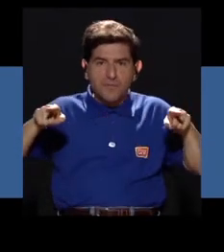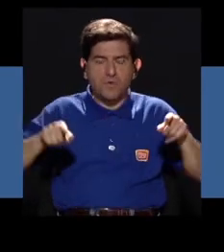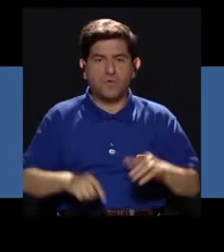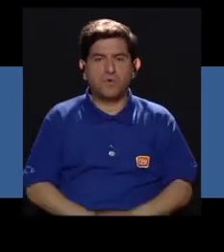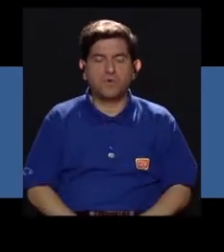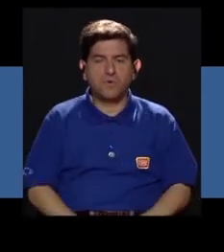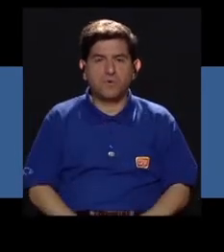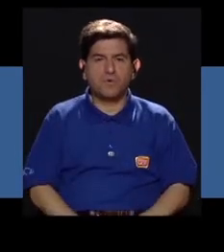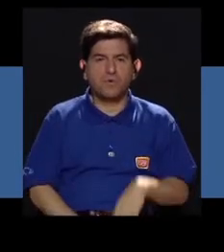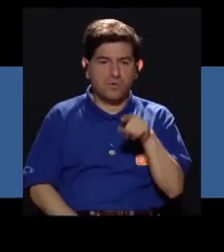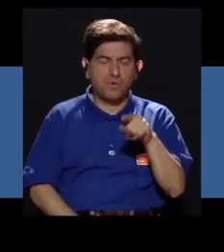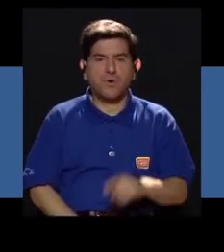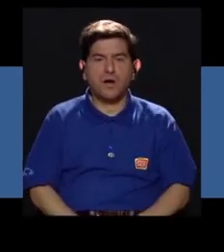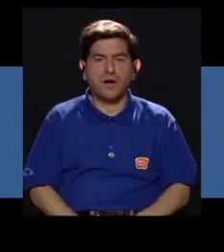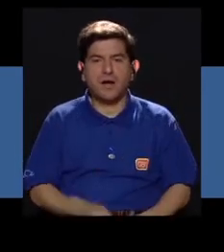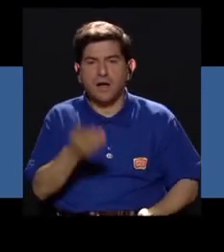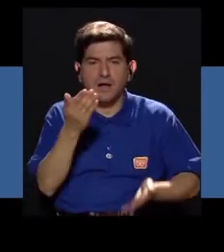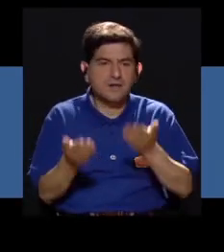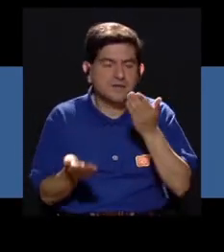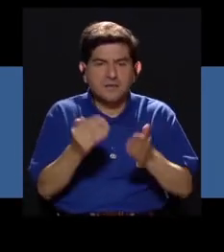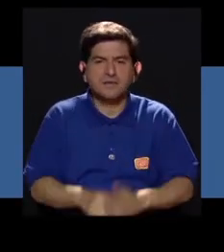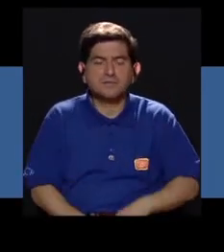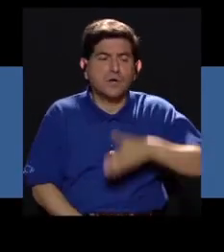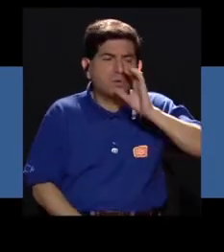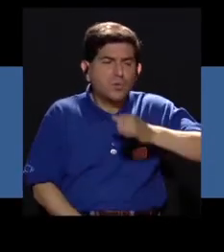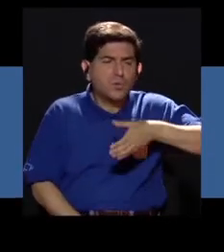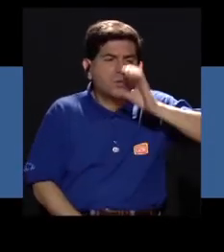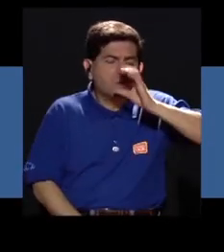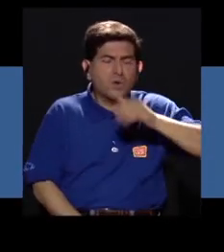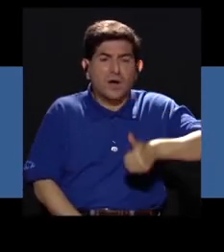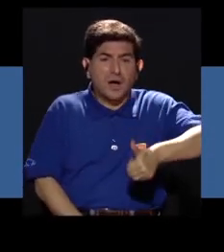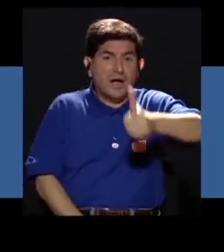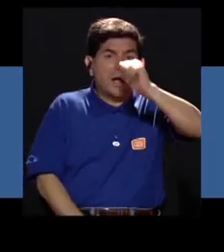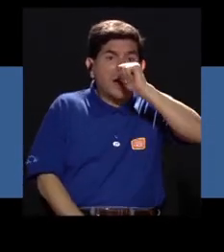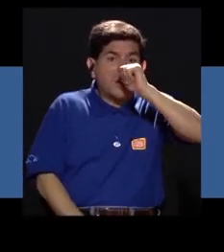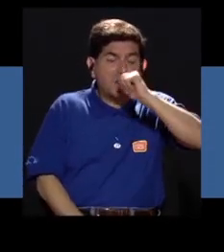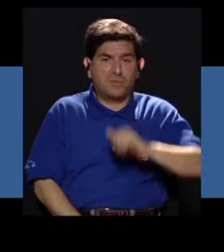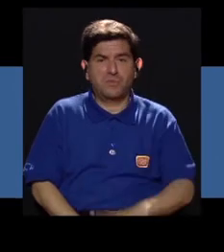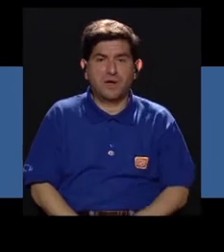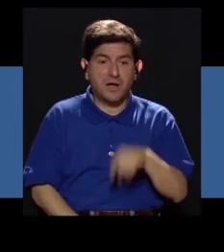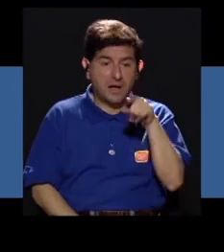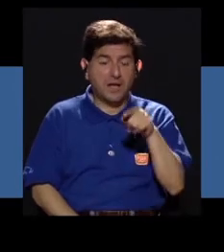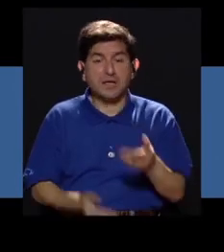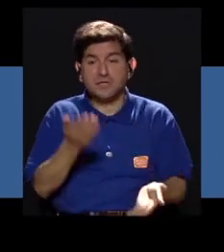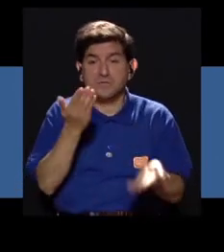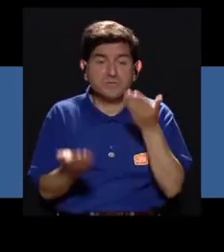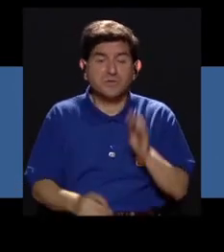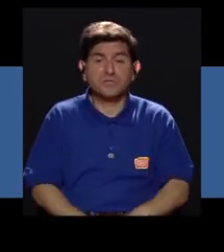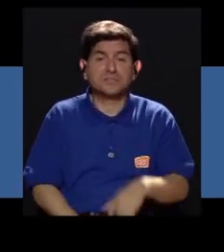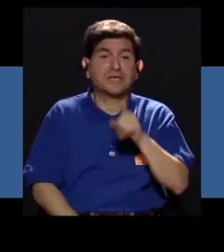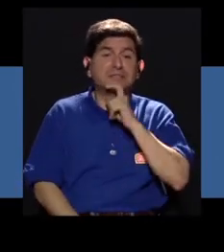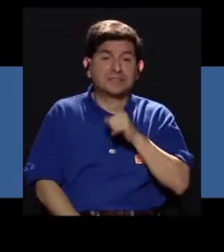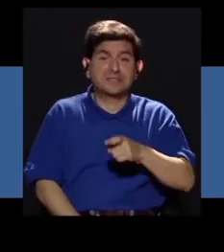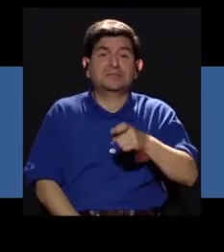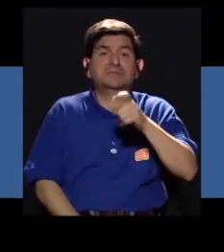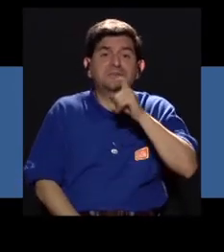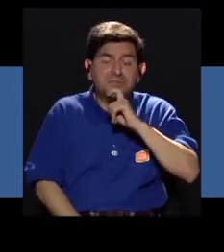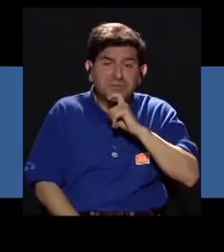se recomienda iniciar a tomar mucha agua, grandes cantidades de líquidos, porque eso más bien